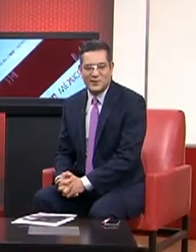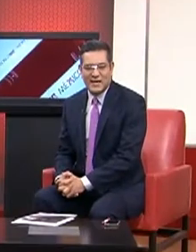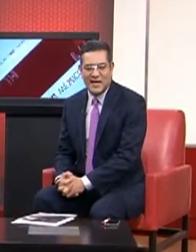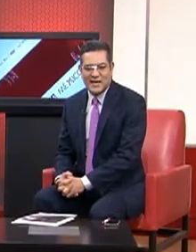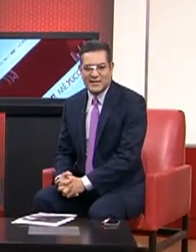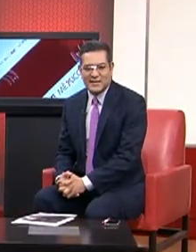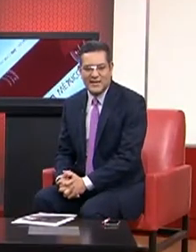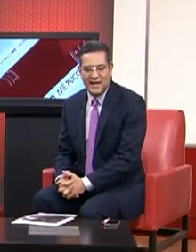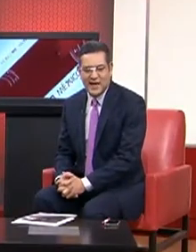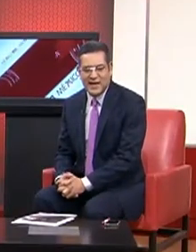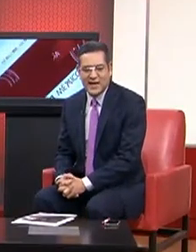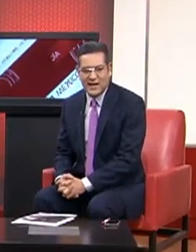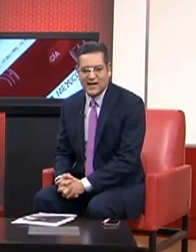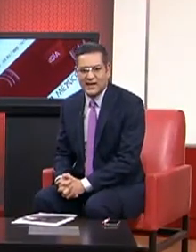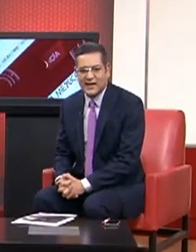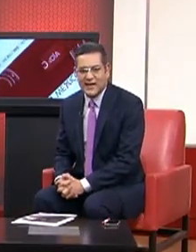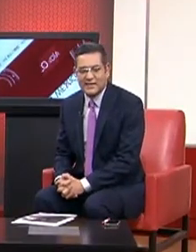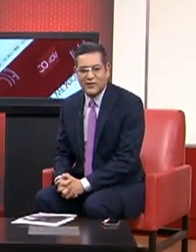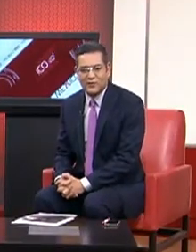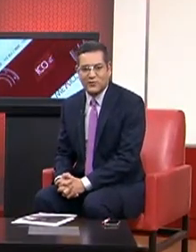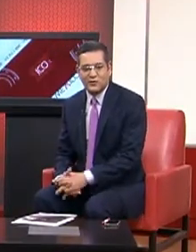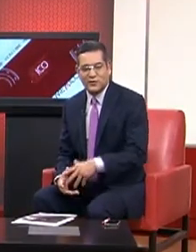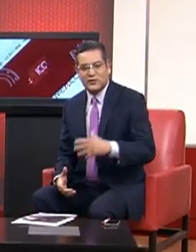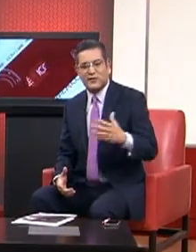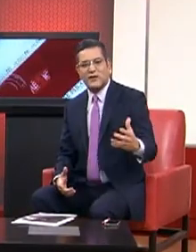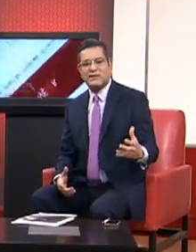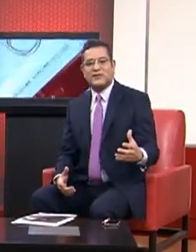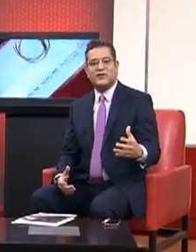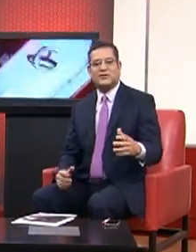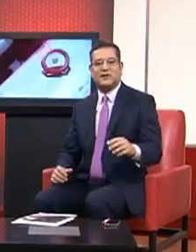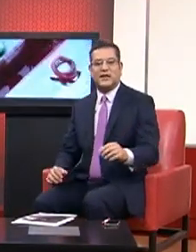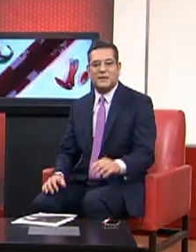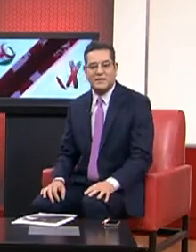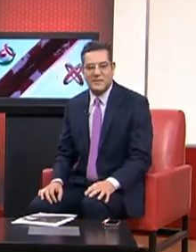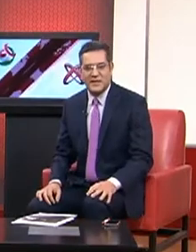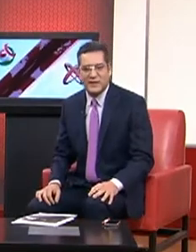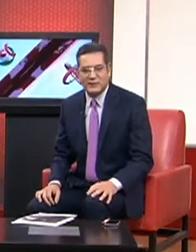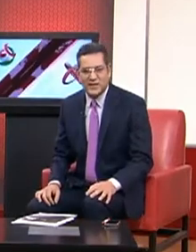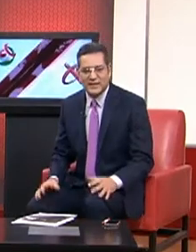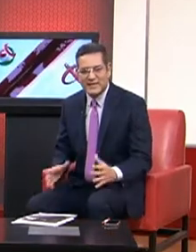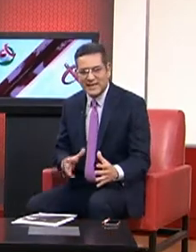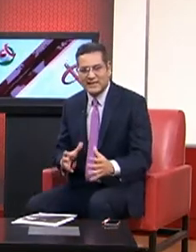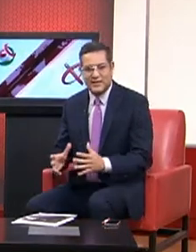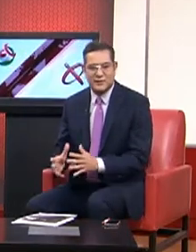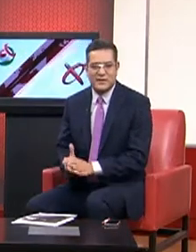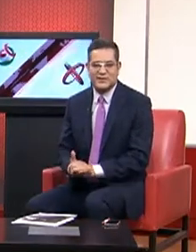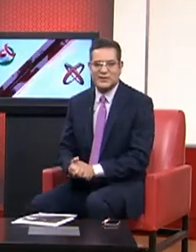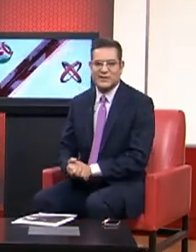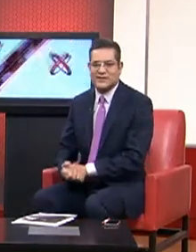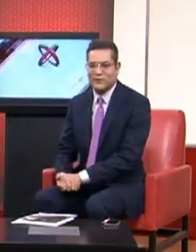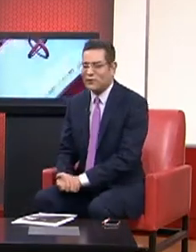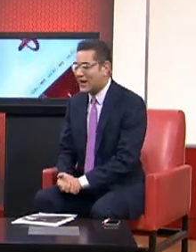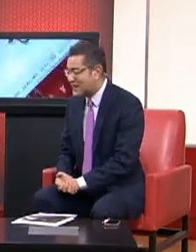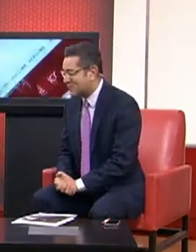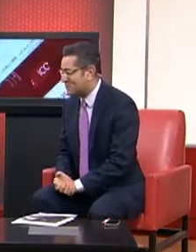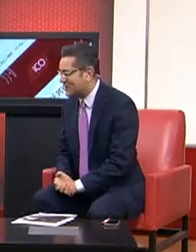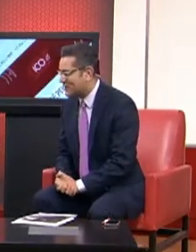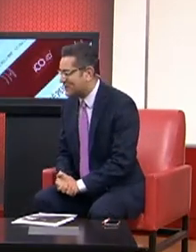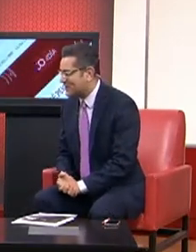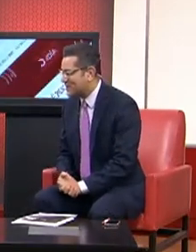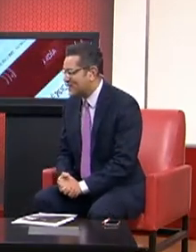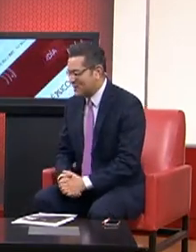Usted ya conoce a Ana Cecilia, ella ha estado con nosotros en una sección que precisamente nos da ciertas recomendaciones o